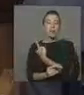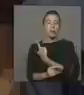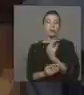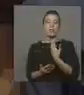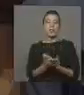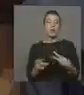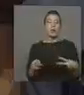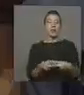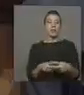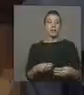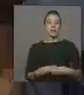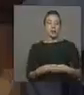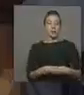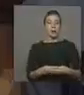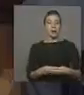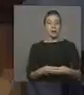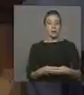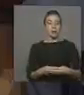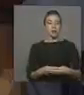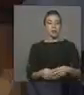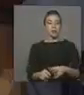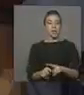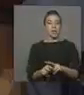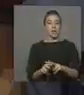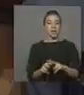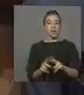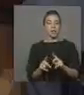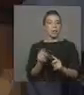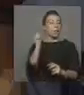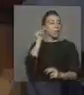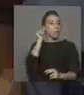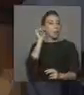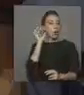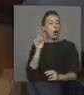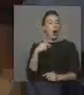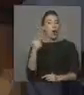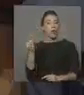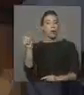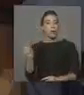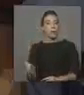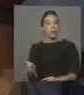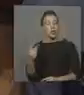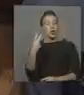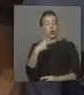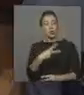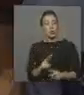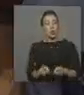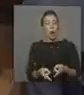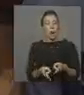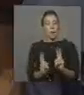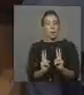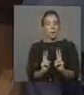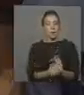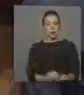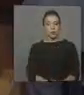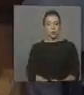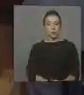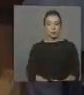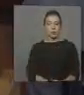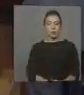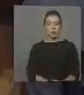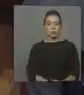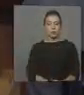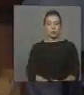frente a una interrupción del embarazo realizada por la mujer o por un tercero con su consentimiento. Con ello,